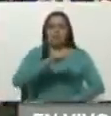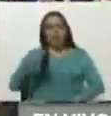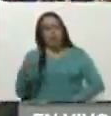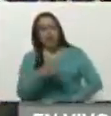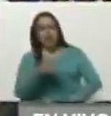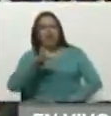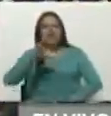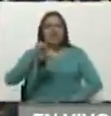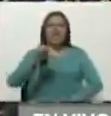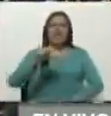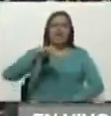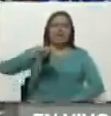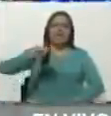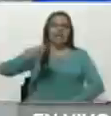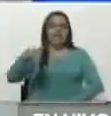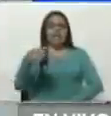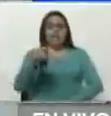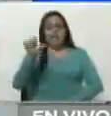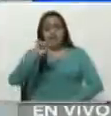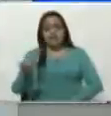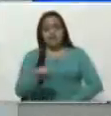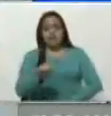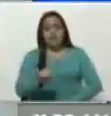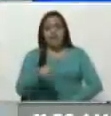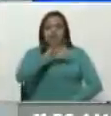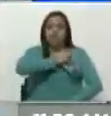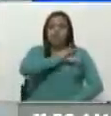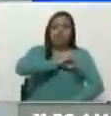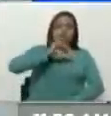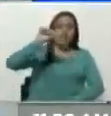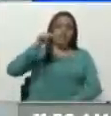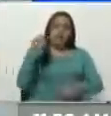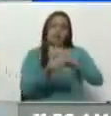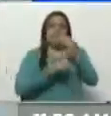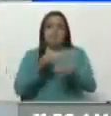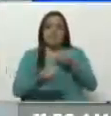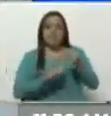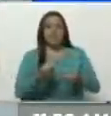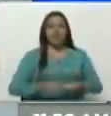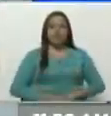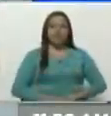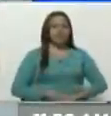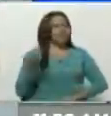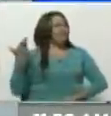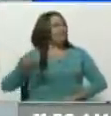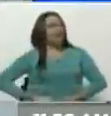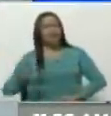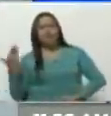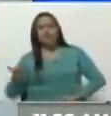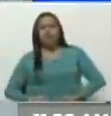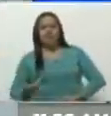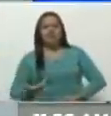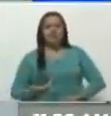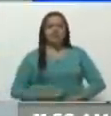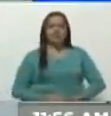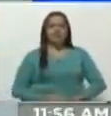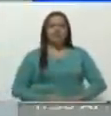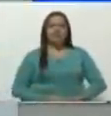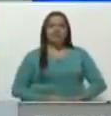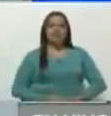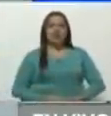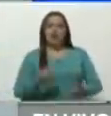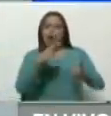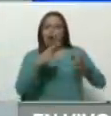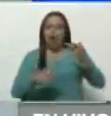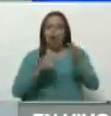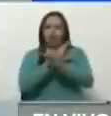que además de socialismo establecieron el invalorable precio de otra